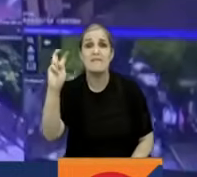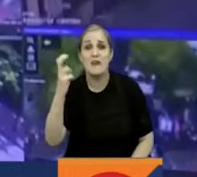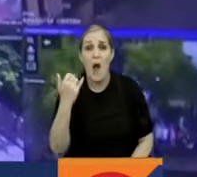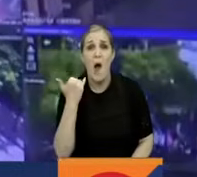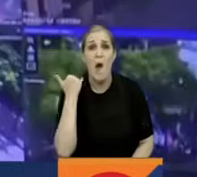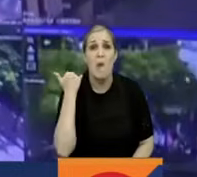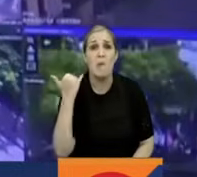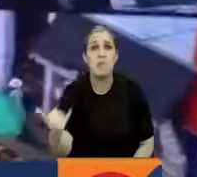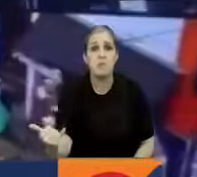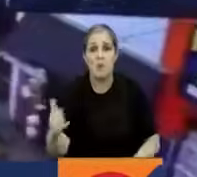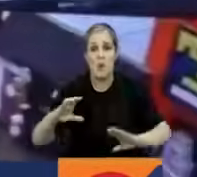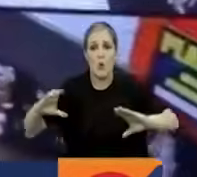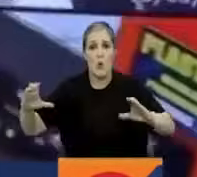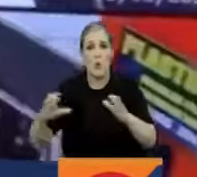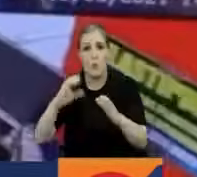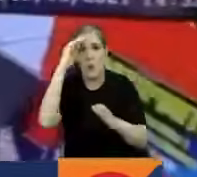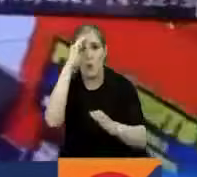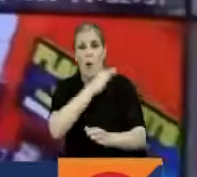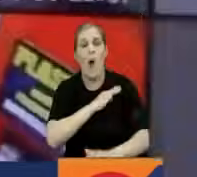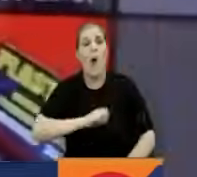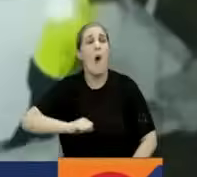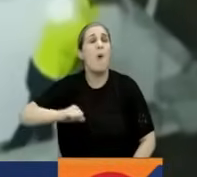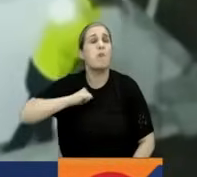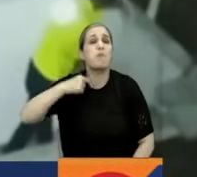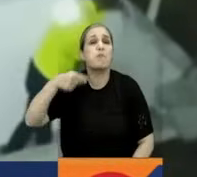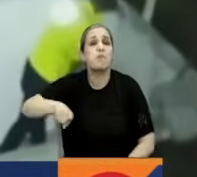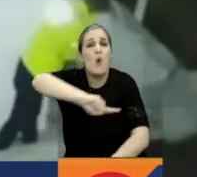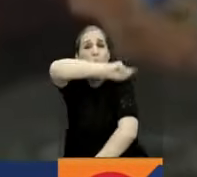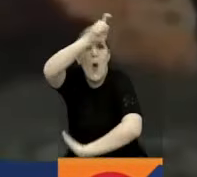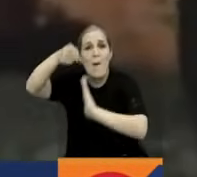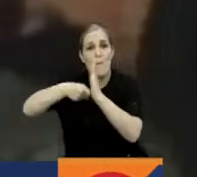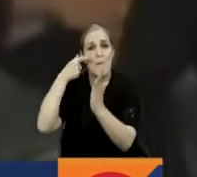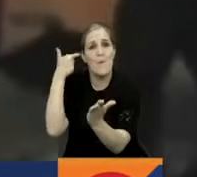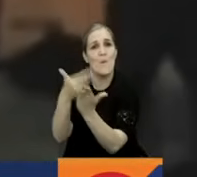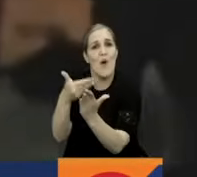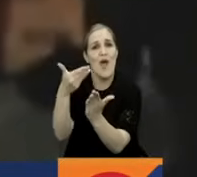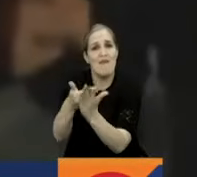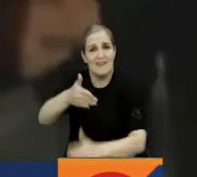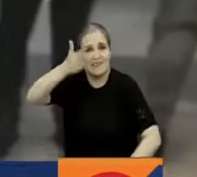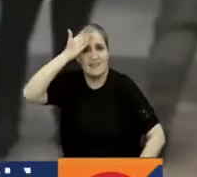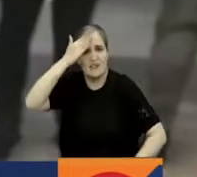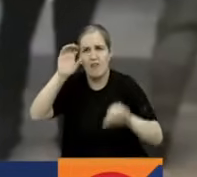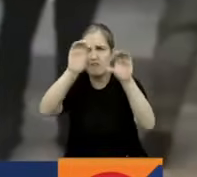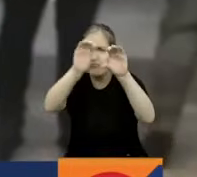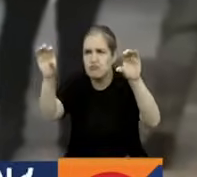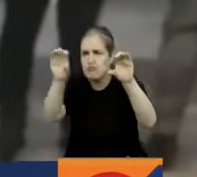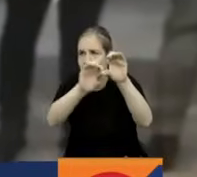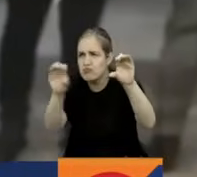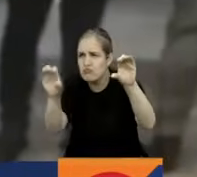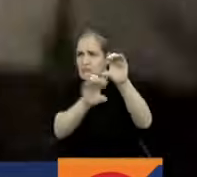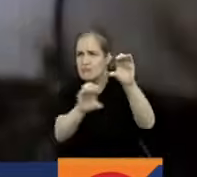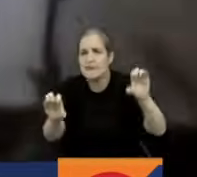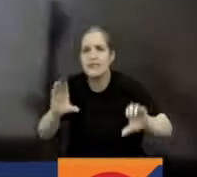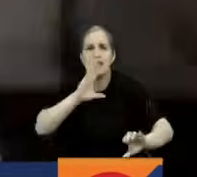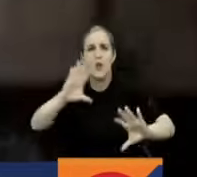de inteligencia del Estado tenían perfectamente establecido el organigrama de la banda criminal, La